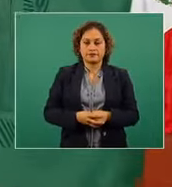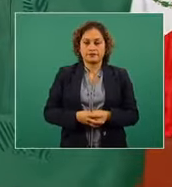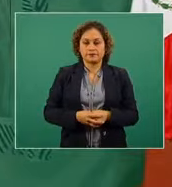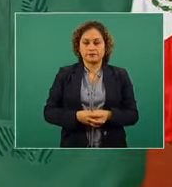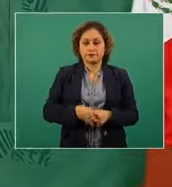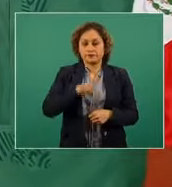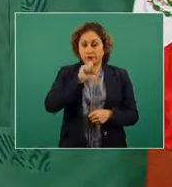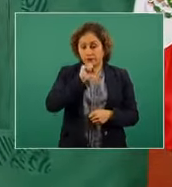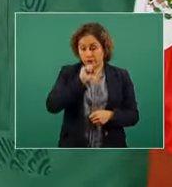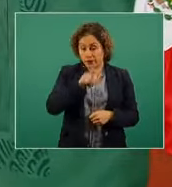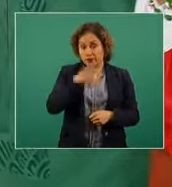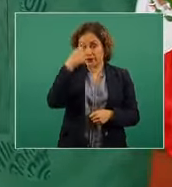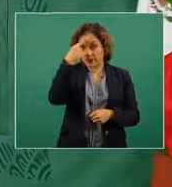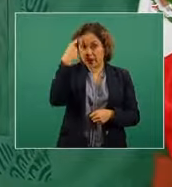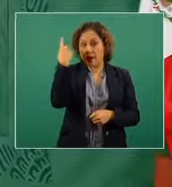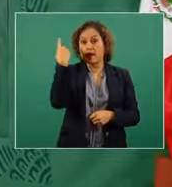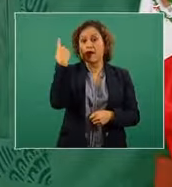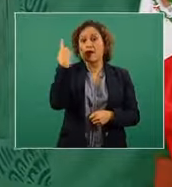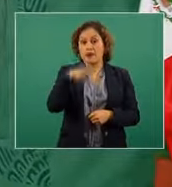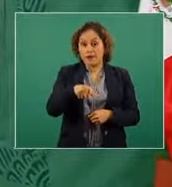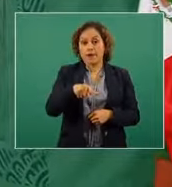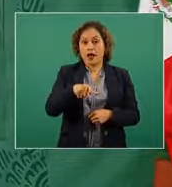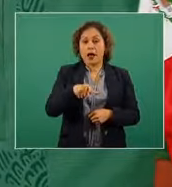el ejercicio físico.